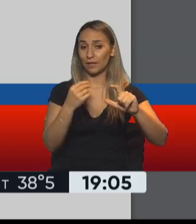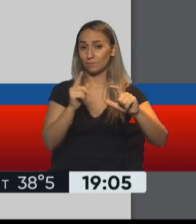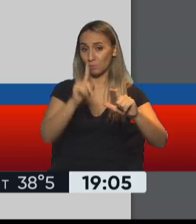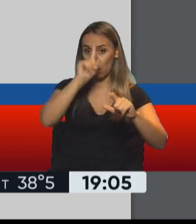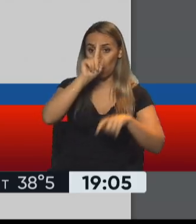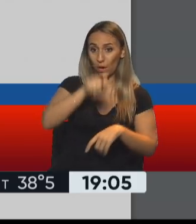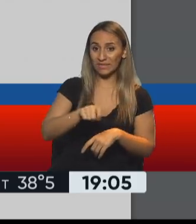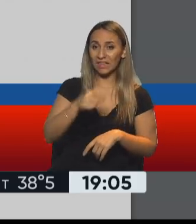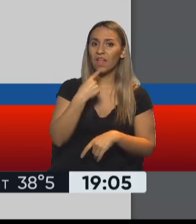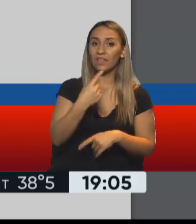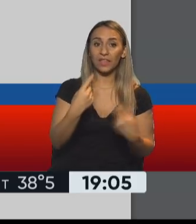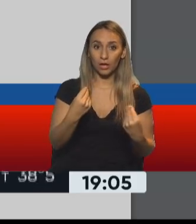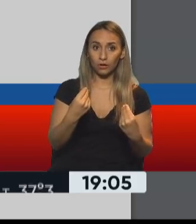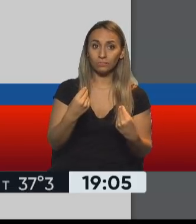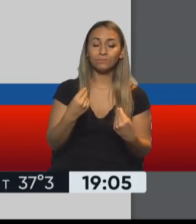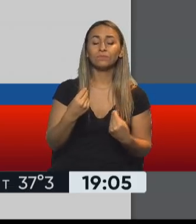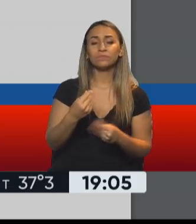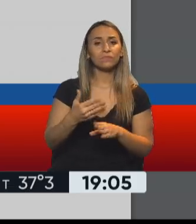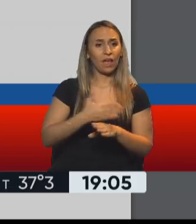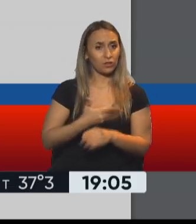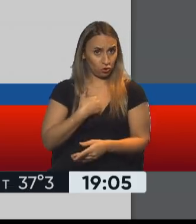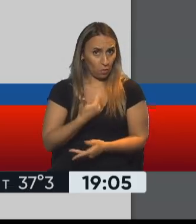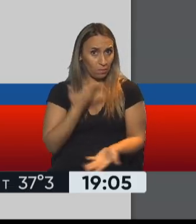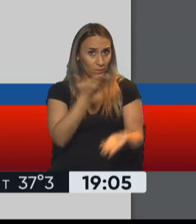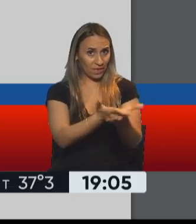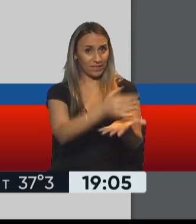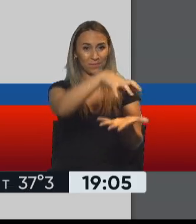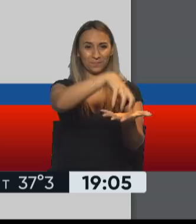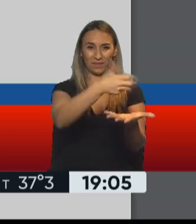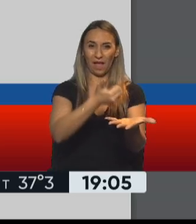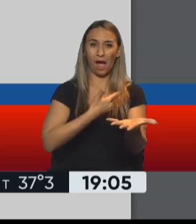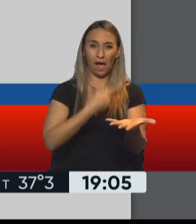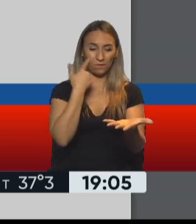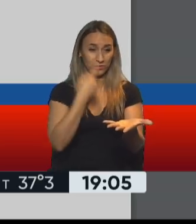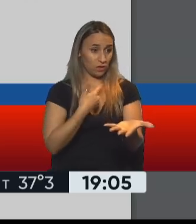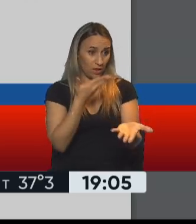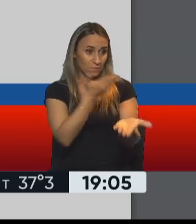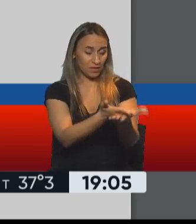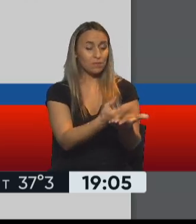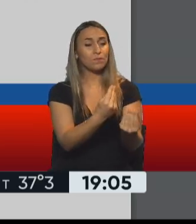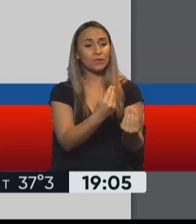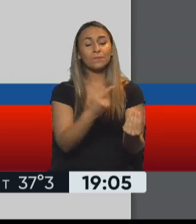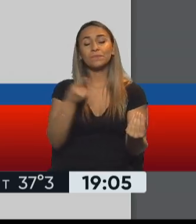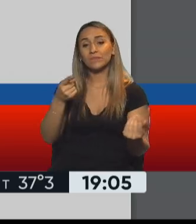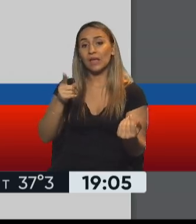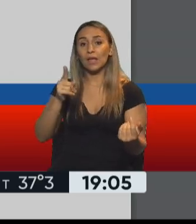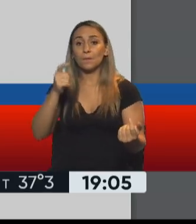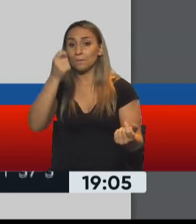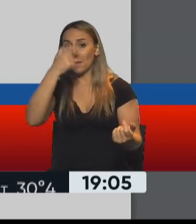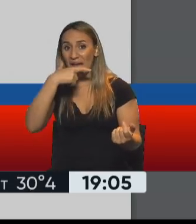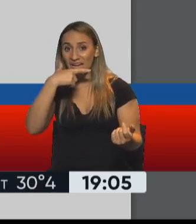juez es que le había pedido a la AFI que en virtud del rol que cumplió Mauricio Macri